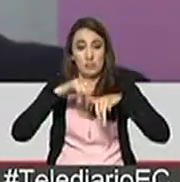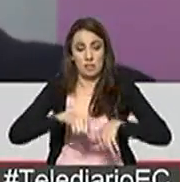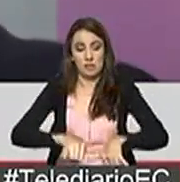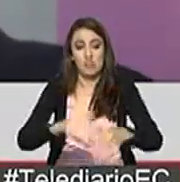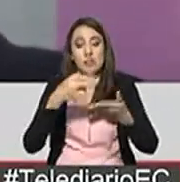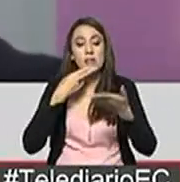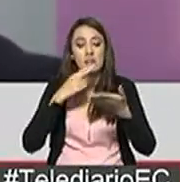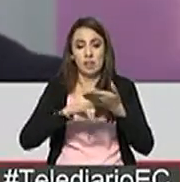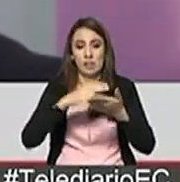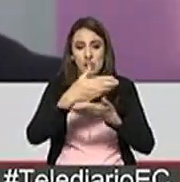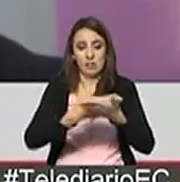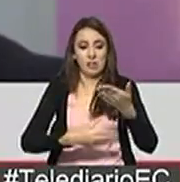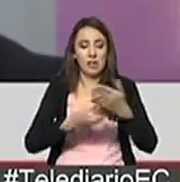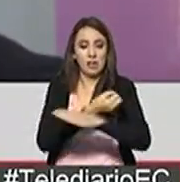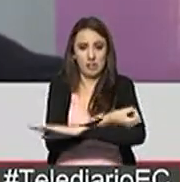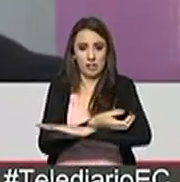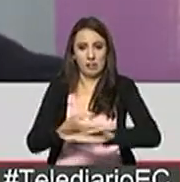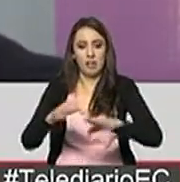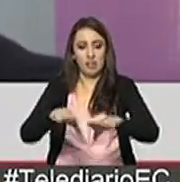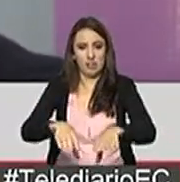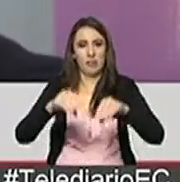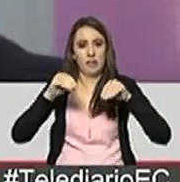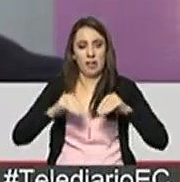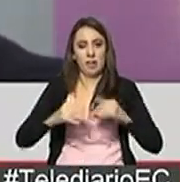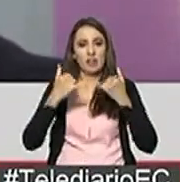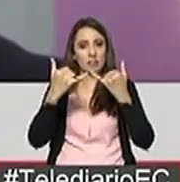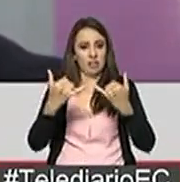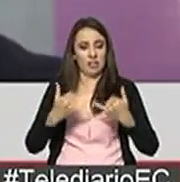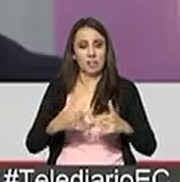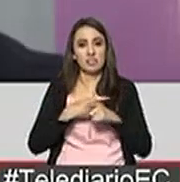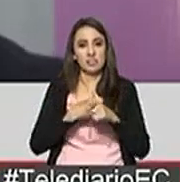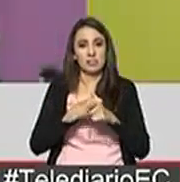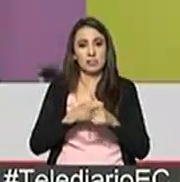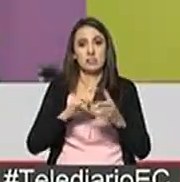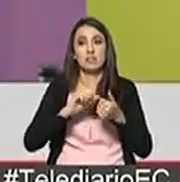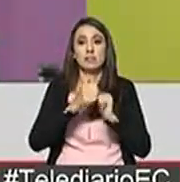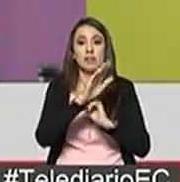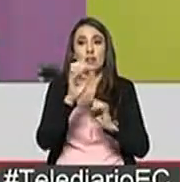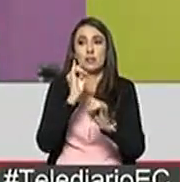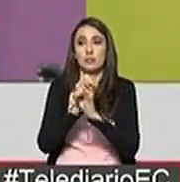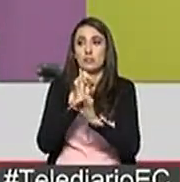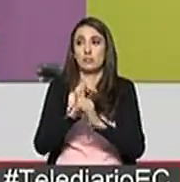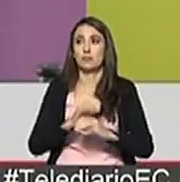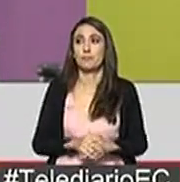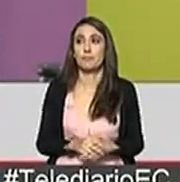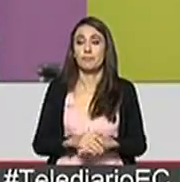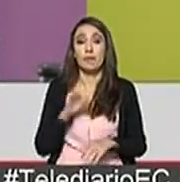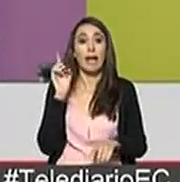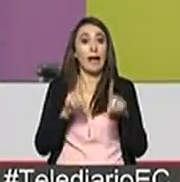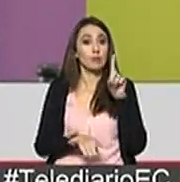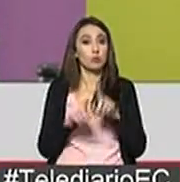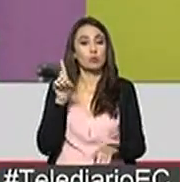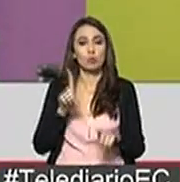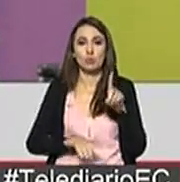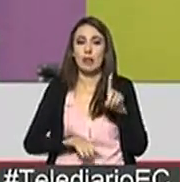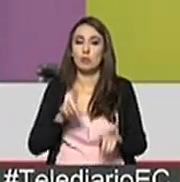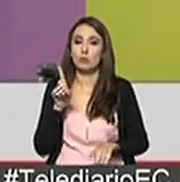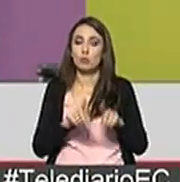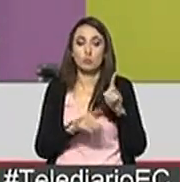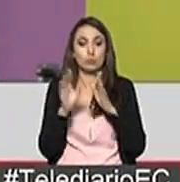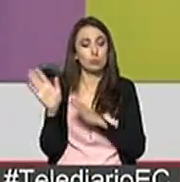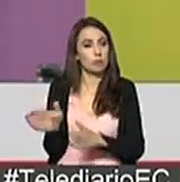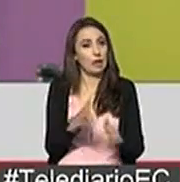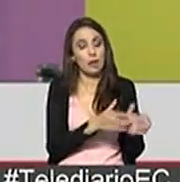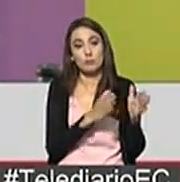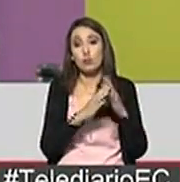de lo posible las observaciones sean acogidas de forma inmediata por las instituciones. Aquellos casos en que haya necesidad